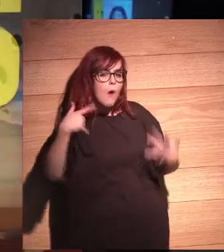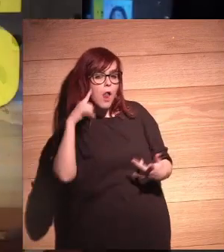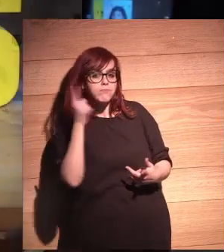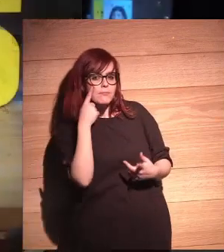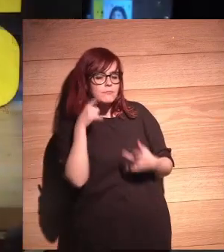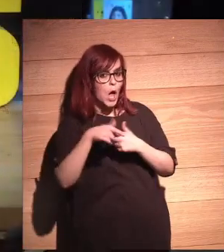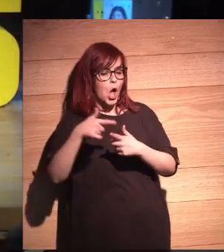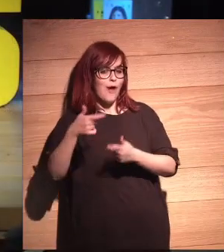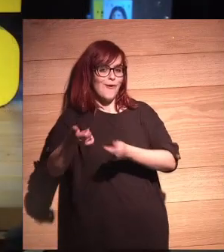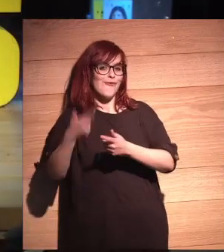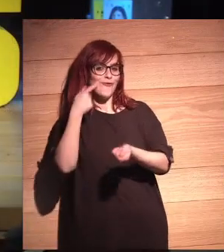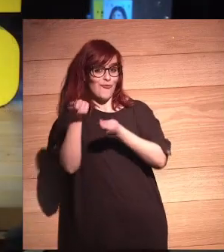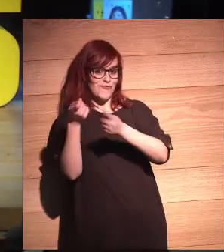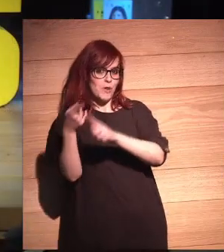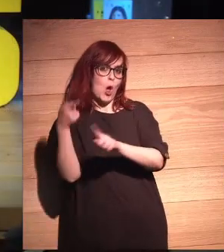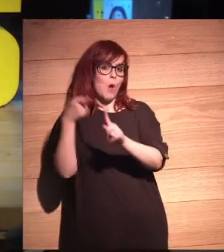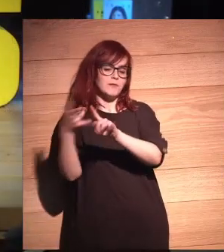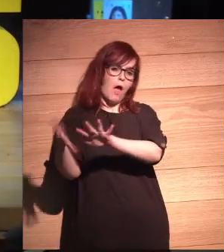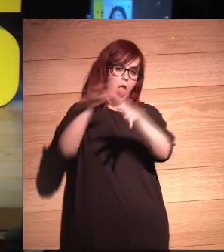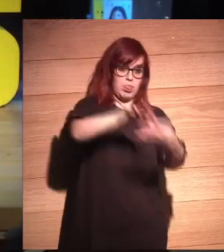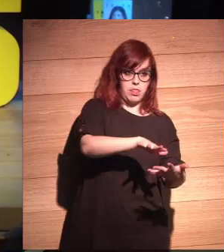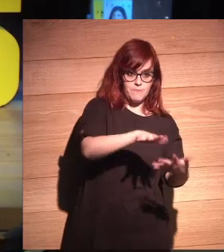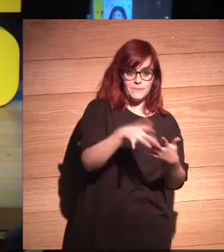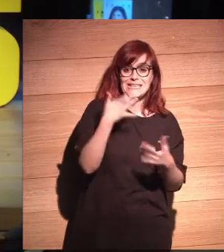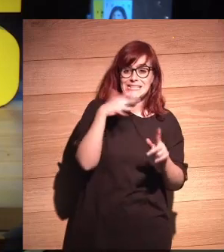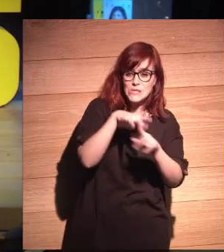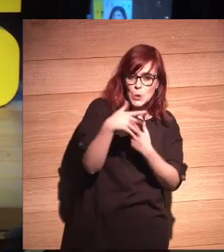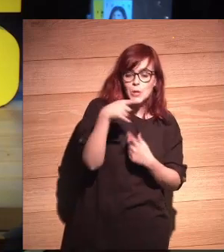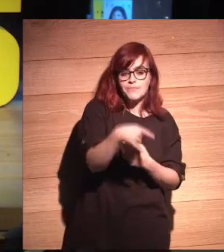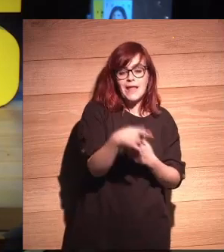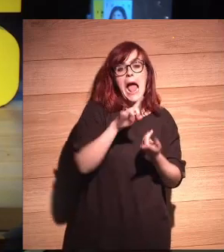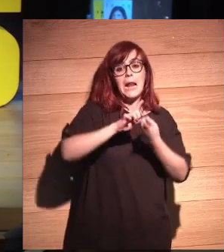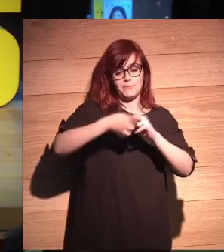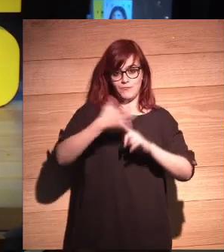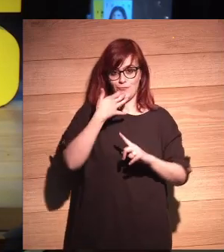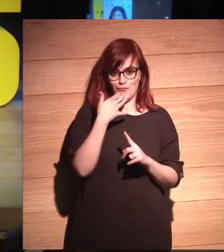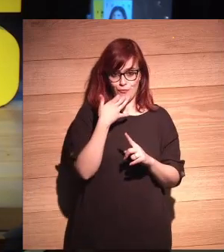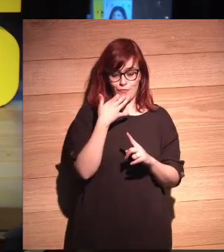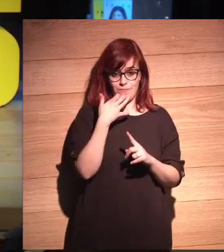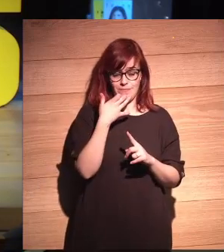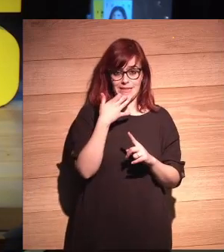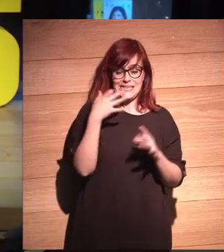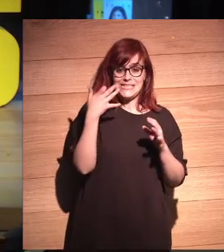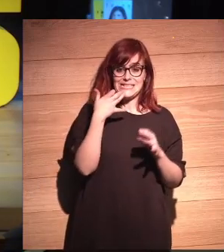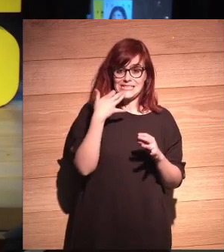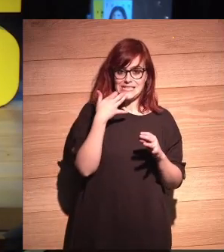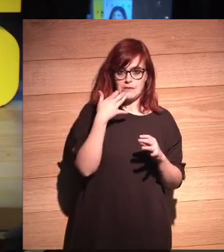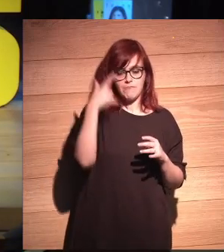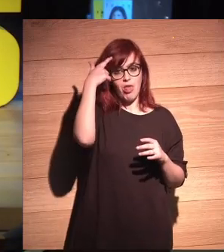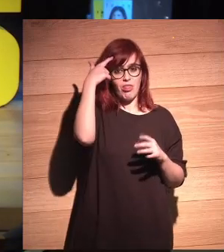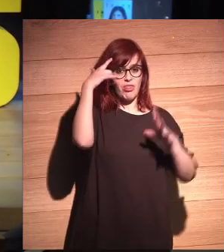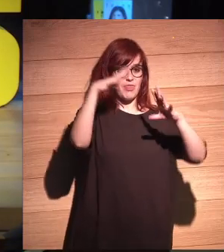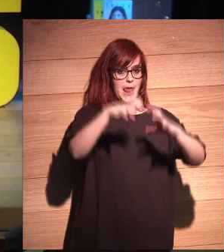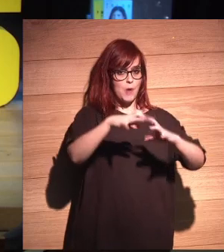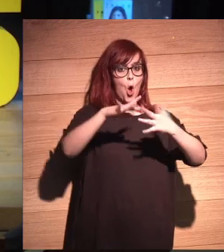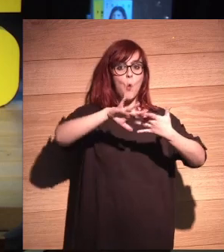esto? Generalmente se utiliza en situaciones en que la vía entre el cerebro y el efector, que